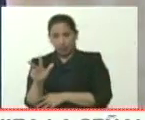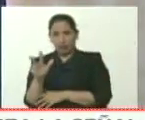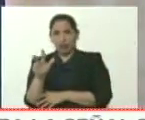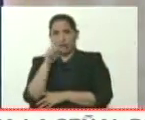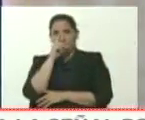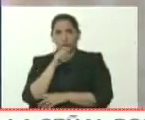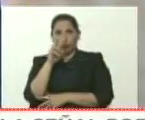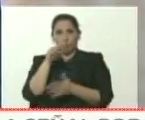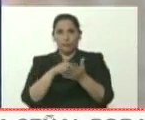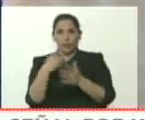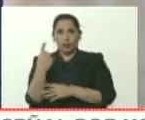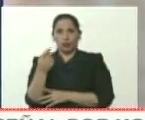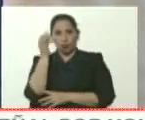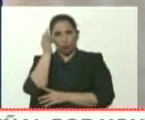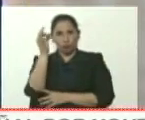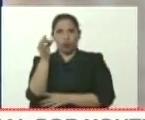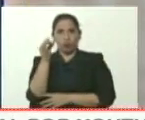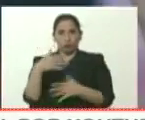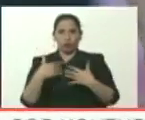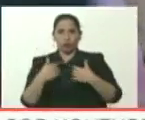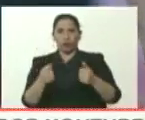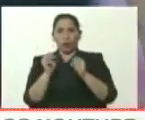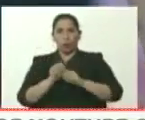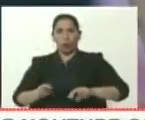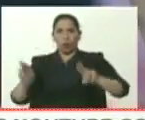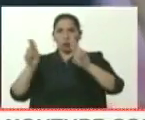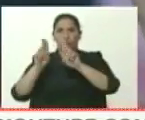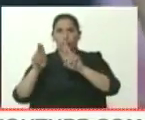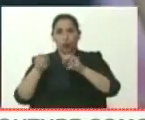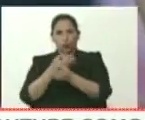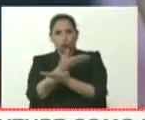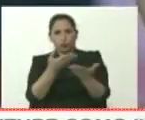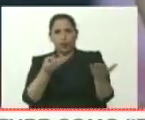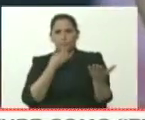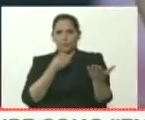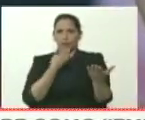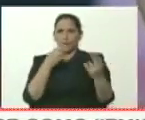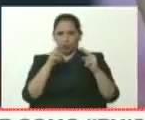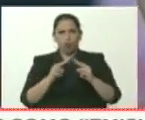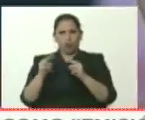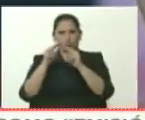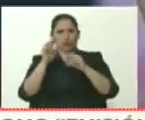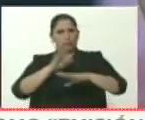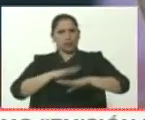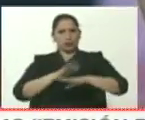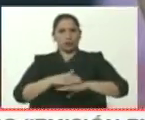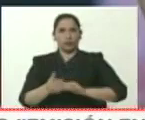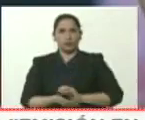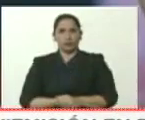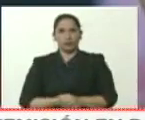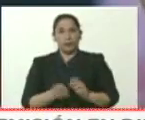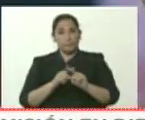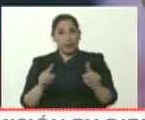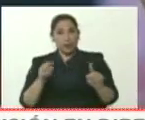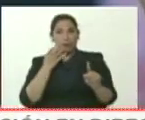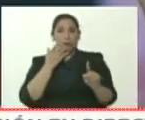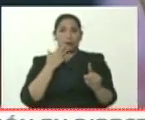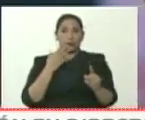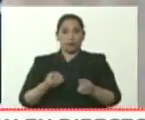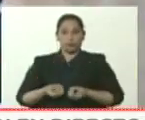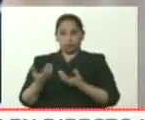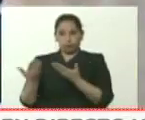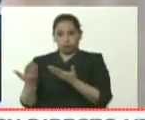de Seguridad de Naciones Unidas, que ustedes bien conocen, lo sé, pero donde, por ejemplo, para darle la